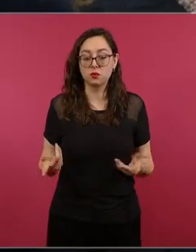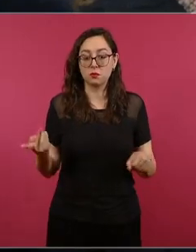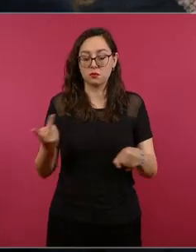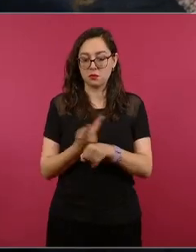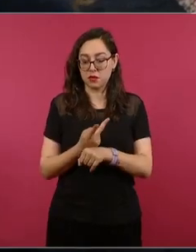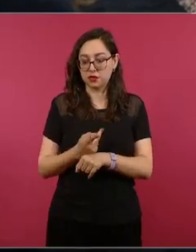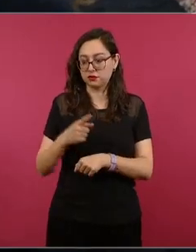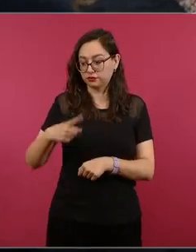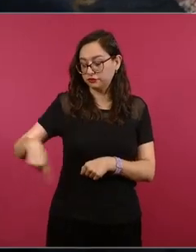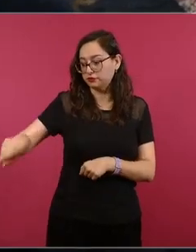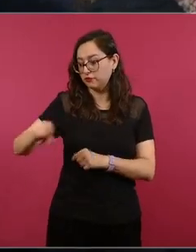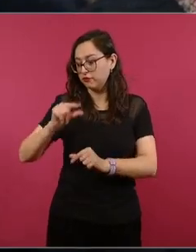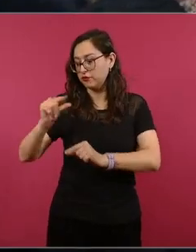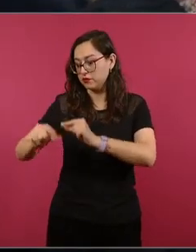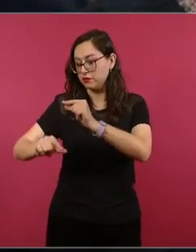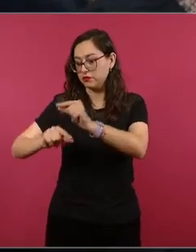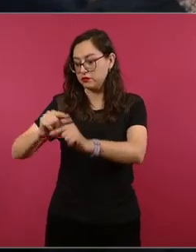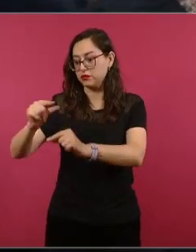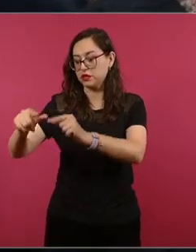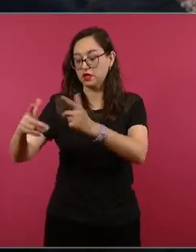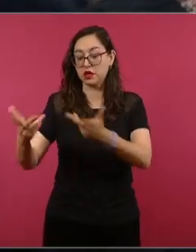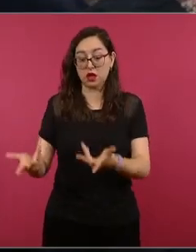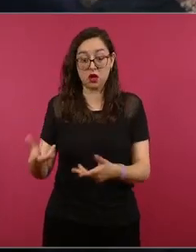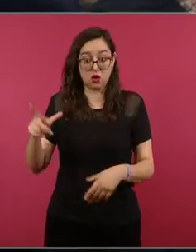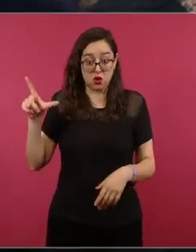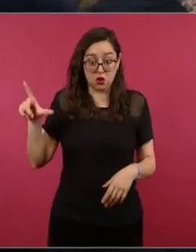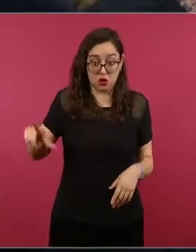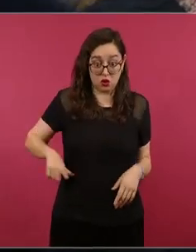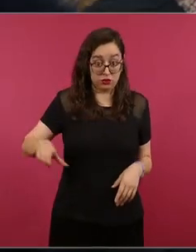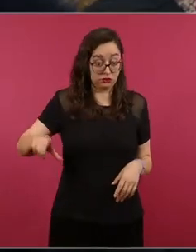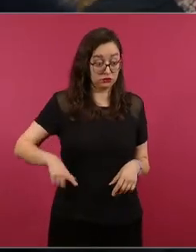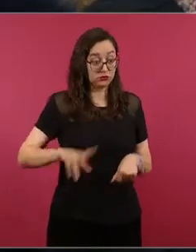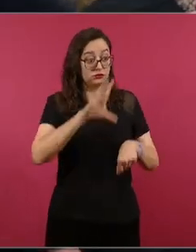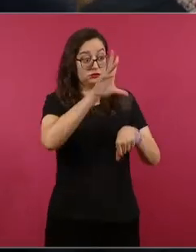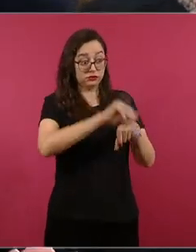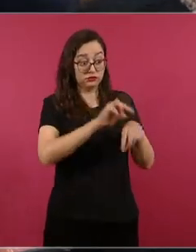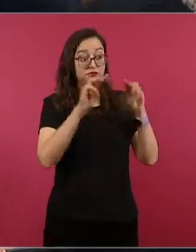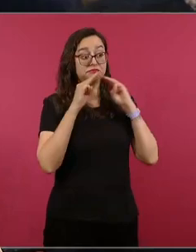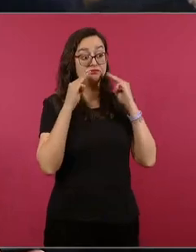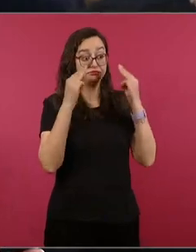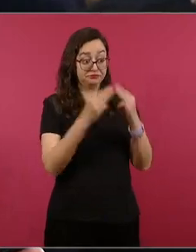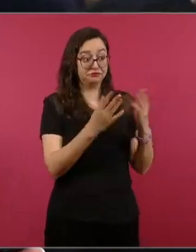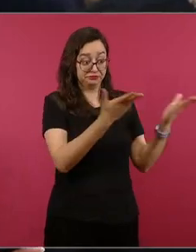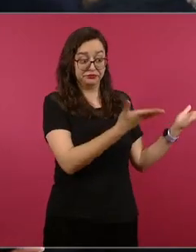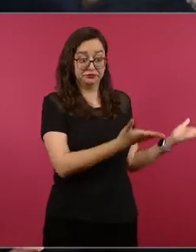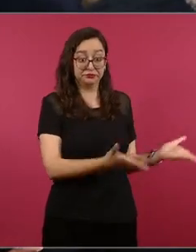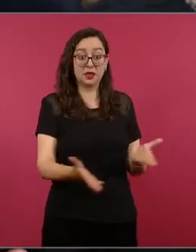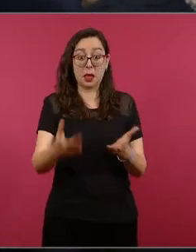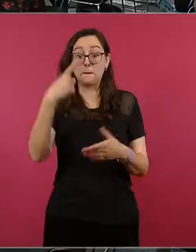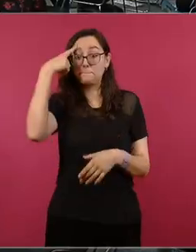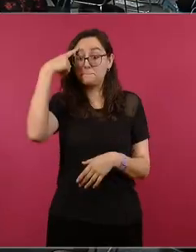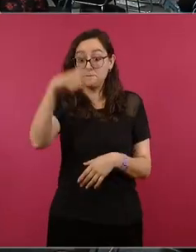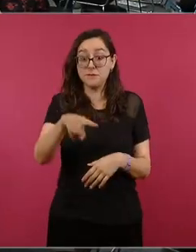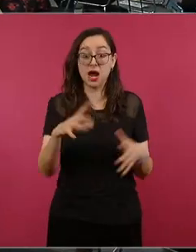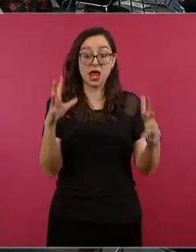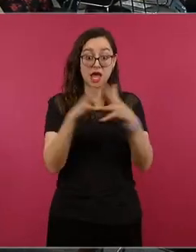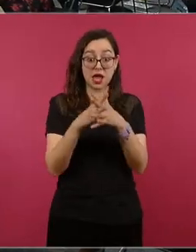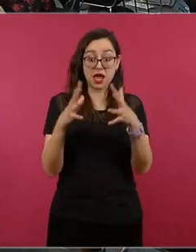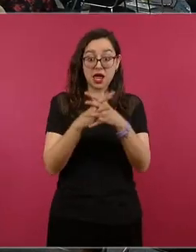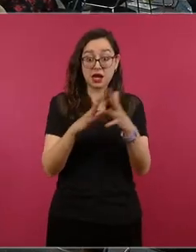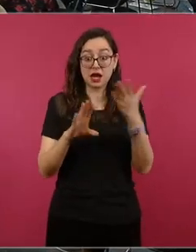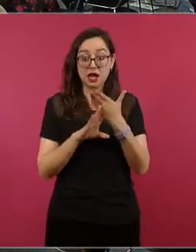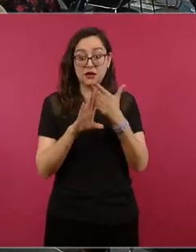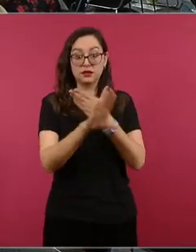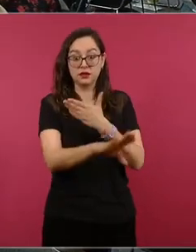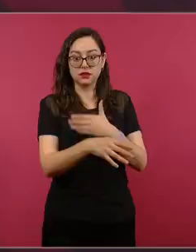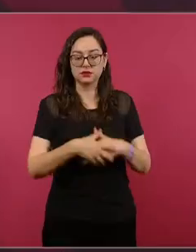estado dispuesto a ceder el gobierno para evitar que haya masacres? O sea, la permisión de la operación de estos grupos criminales. Nosotros los